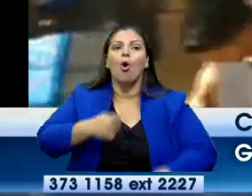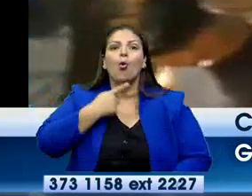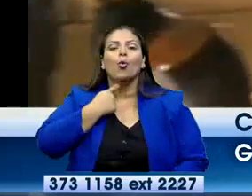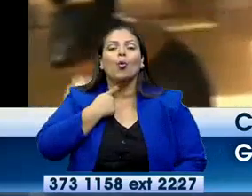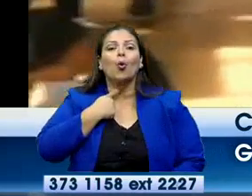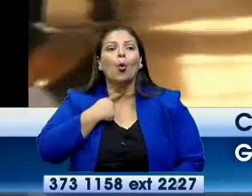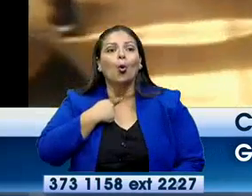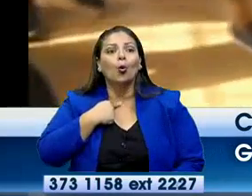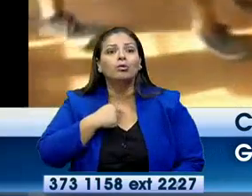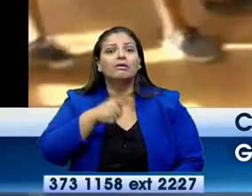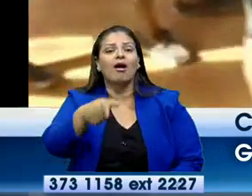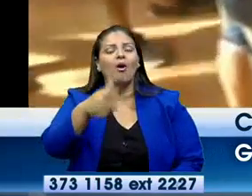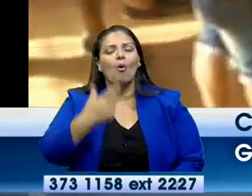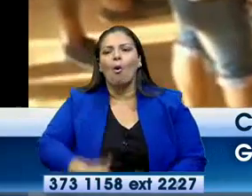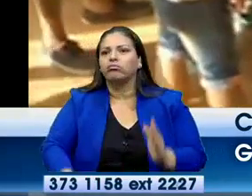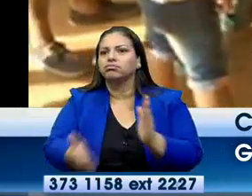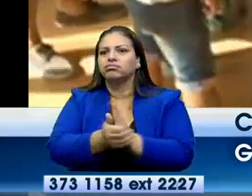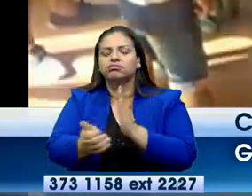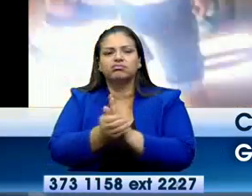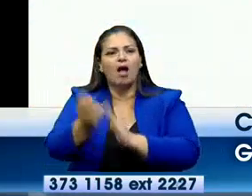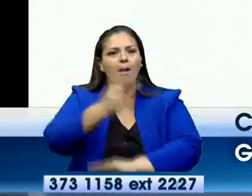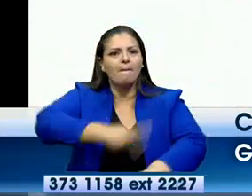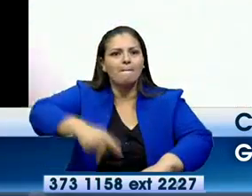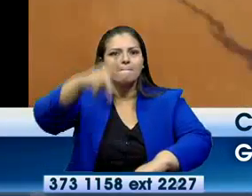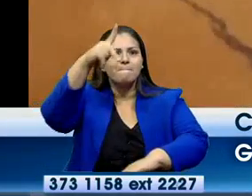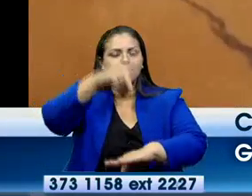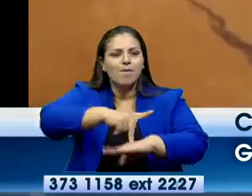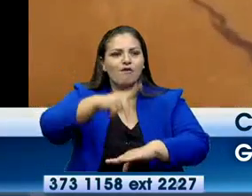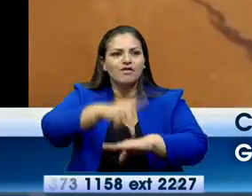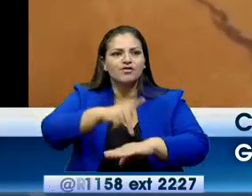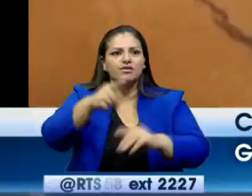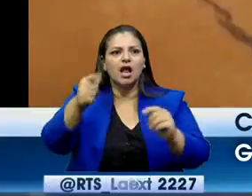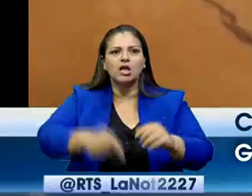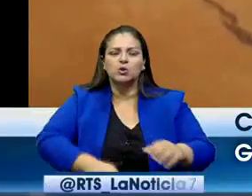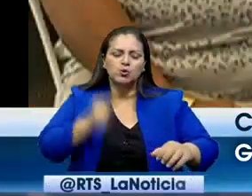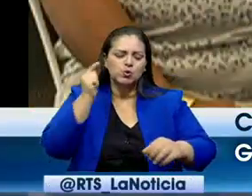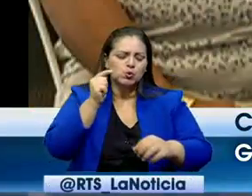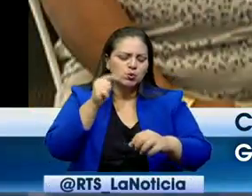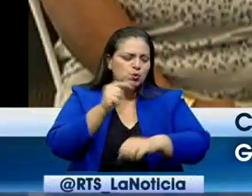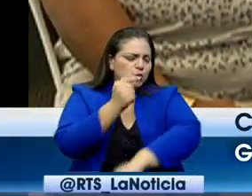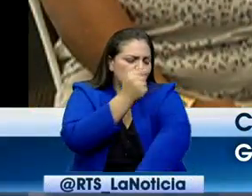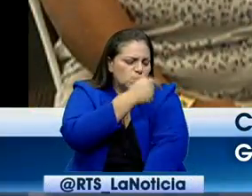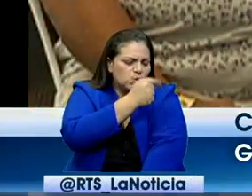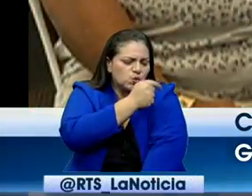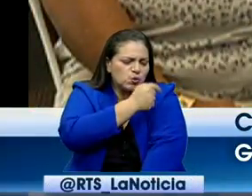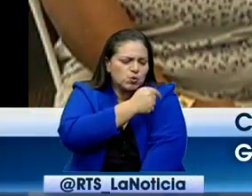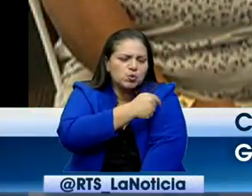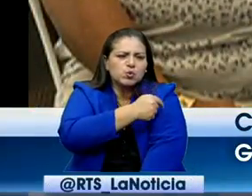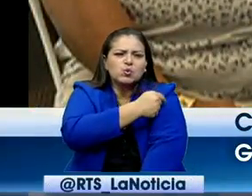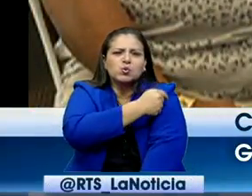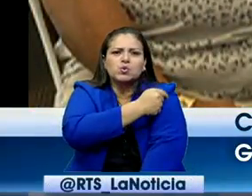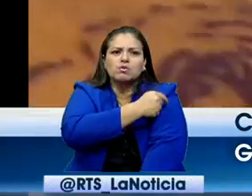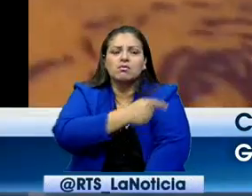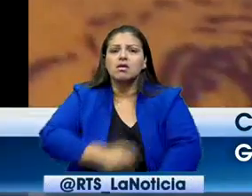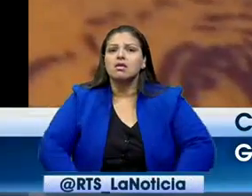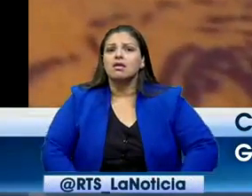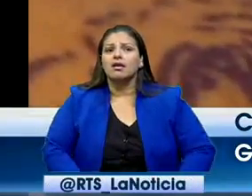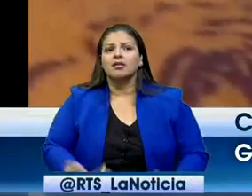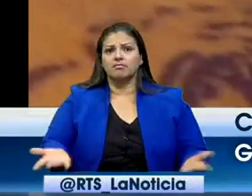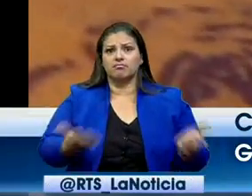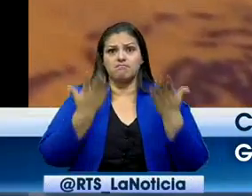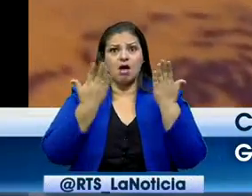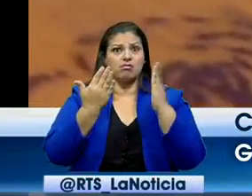artistas reconocidos en este arte a nivel nacional e internacional. Expresa mucho el arte,